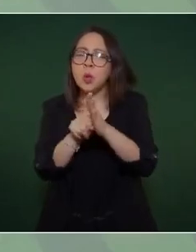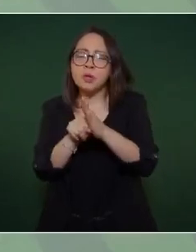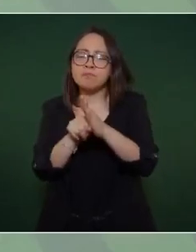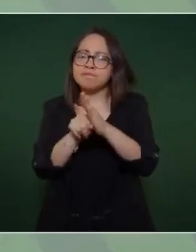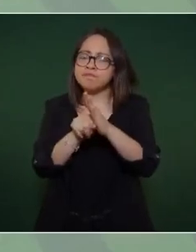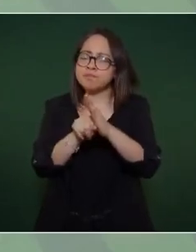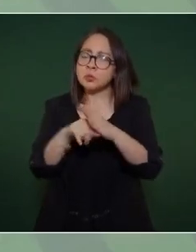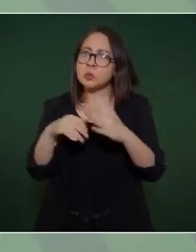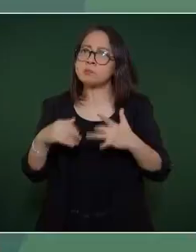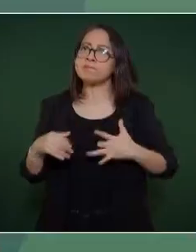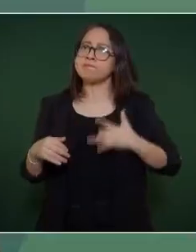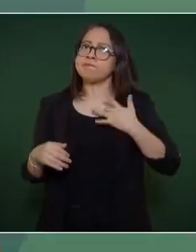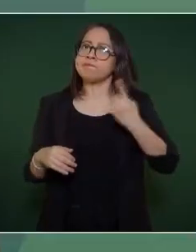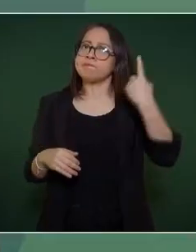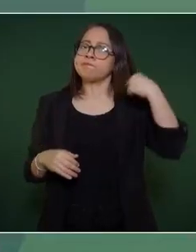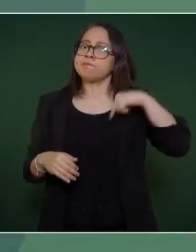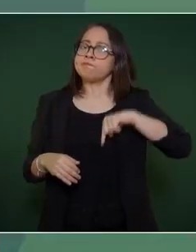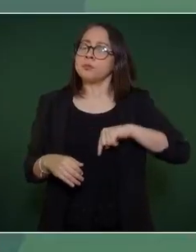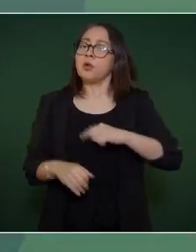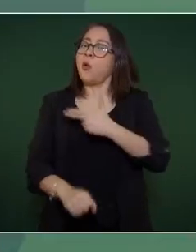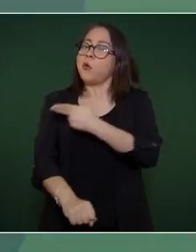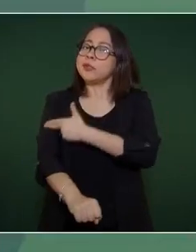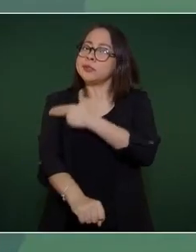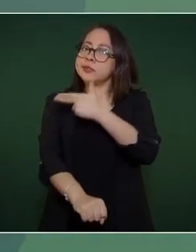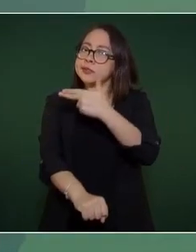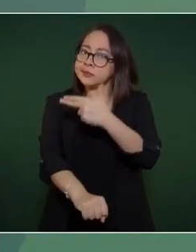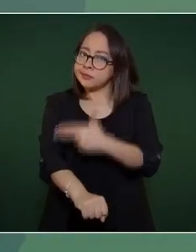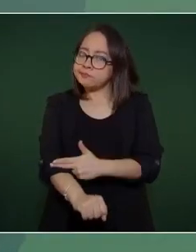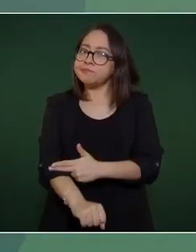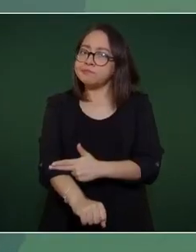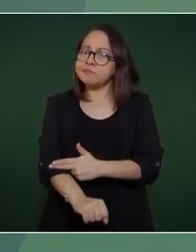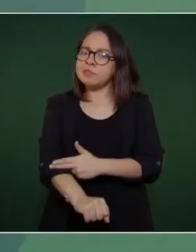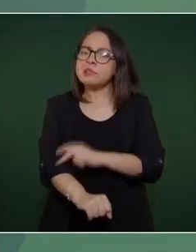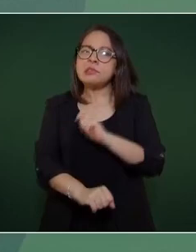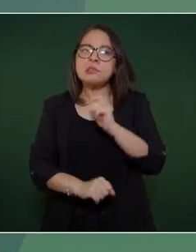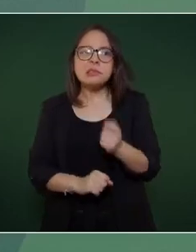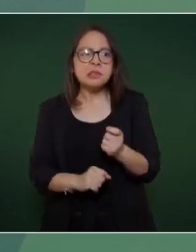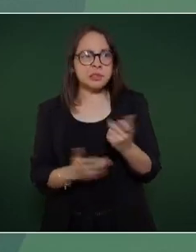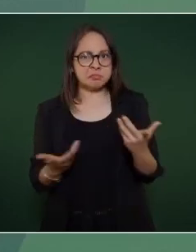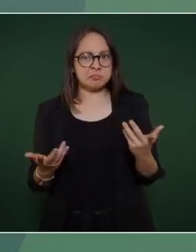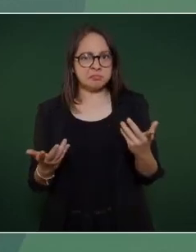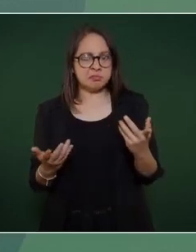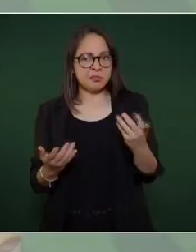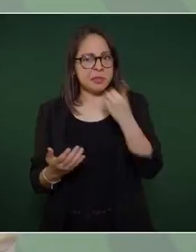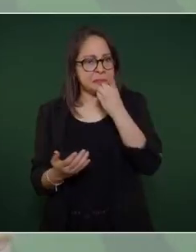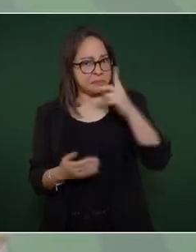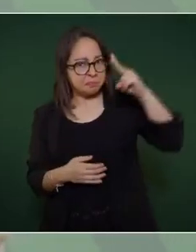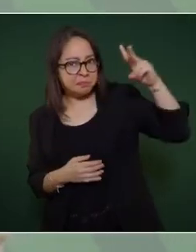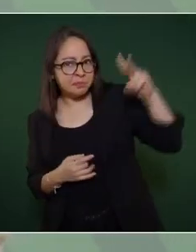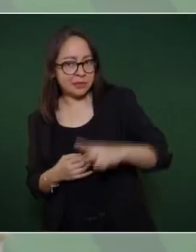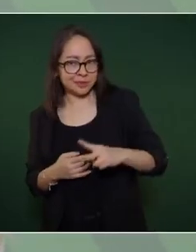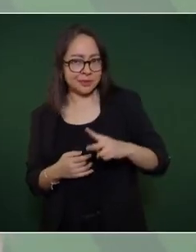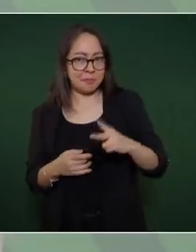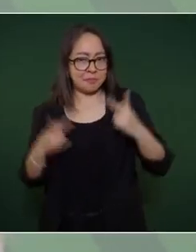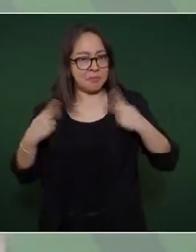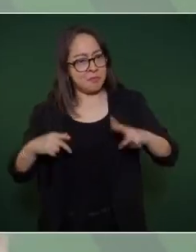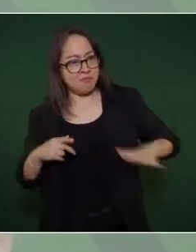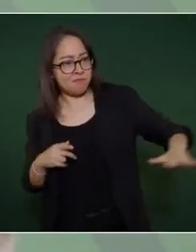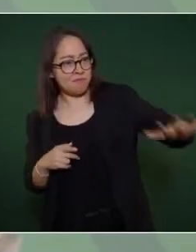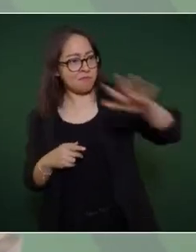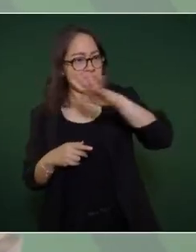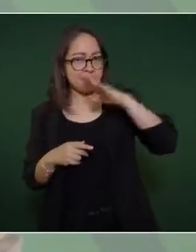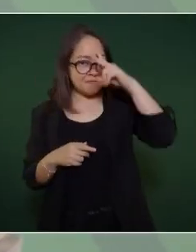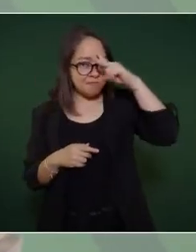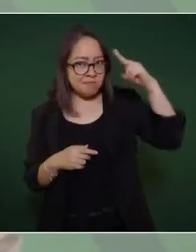La mayor riqueza de México es la honestidad de nuestro pueblo. Por eso